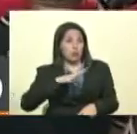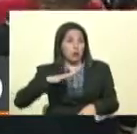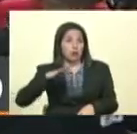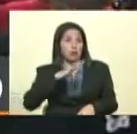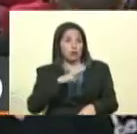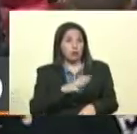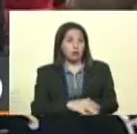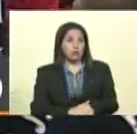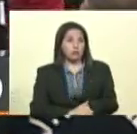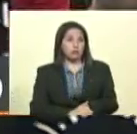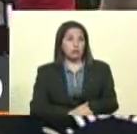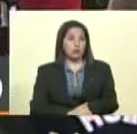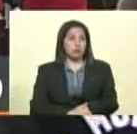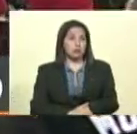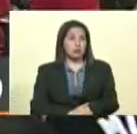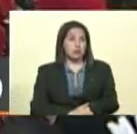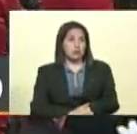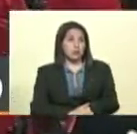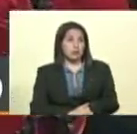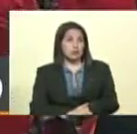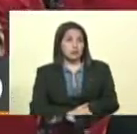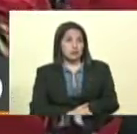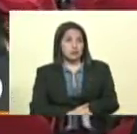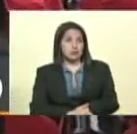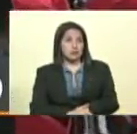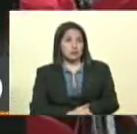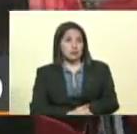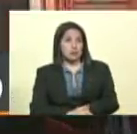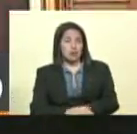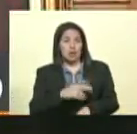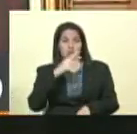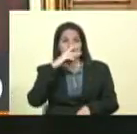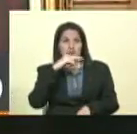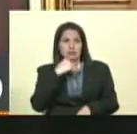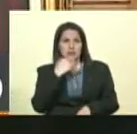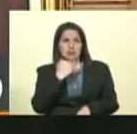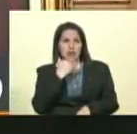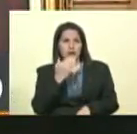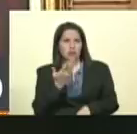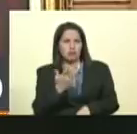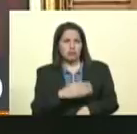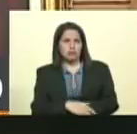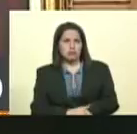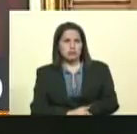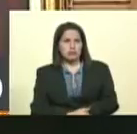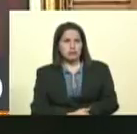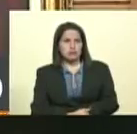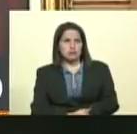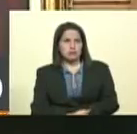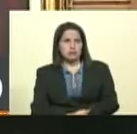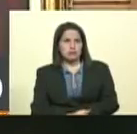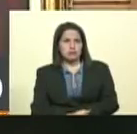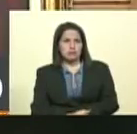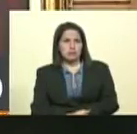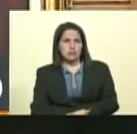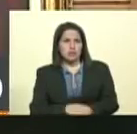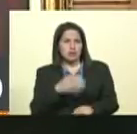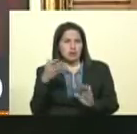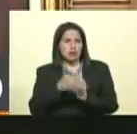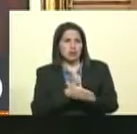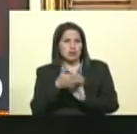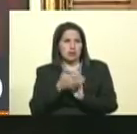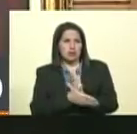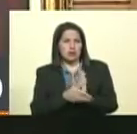Bueno, Néstor, por favor, sí, haznos algunos comentarios significativos sobre la importancia